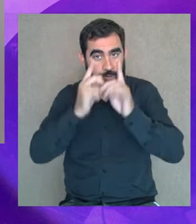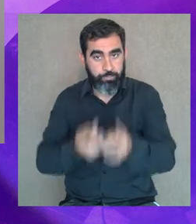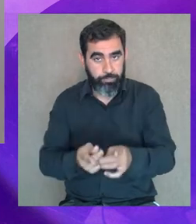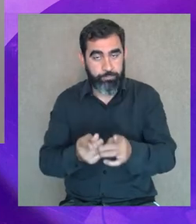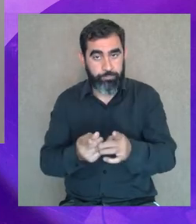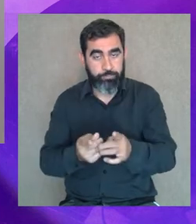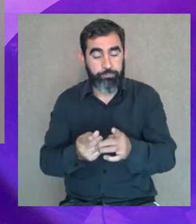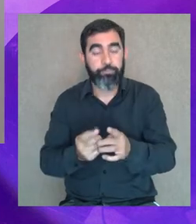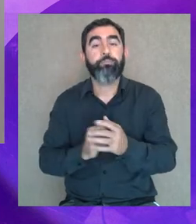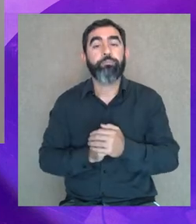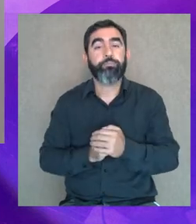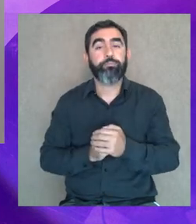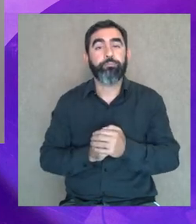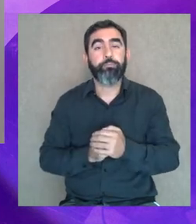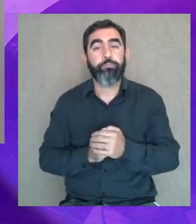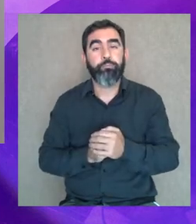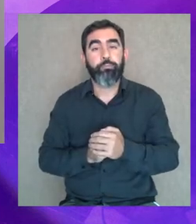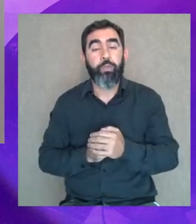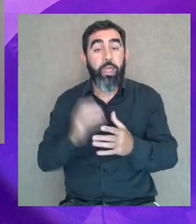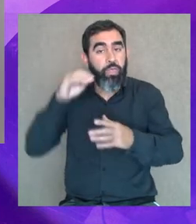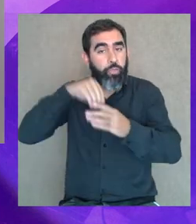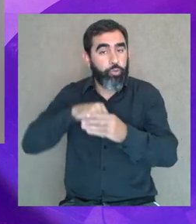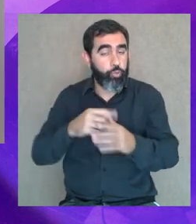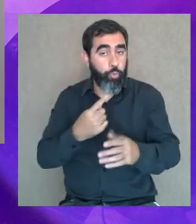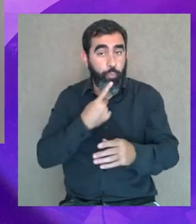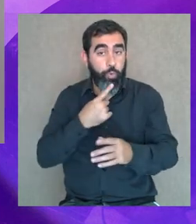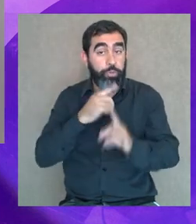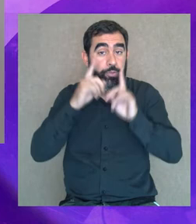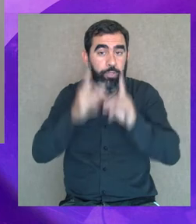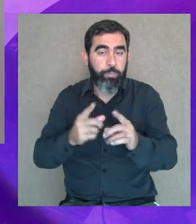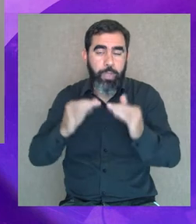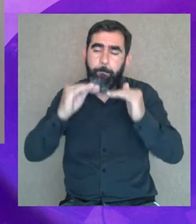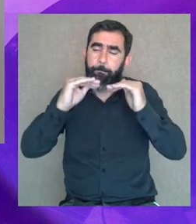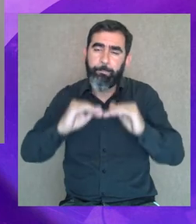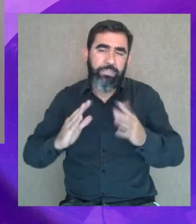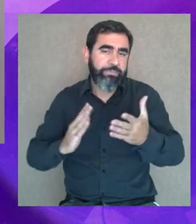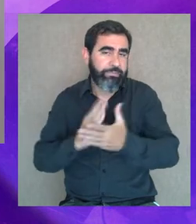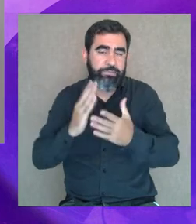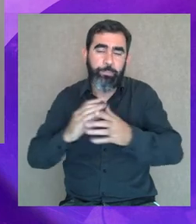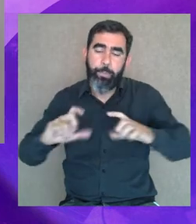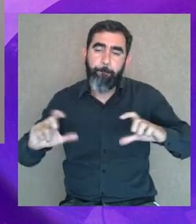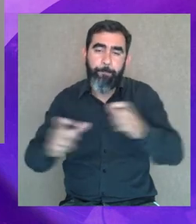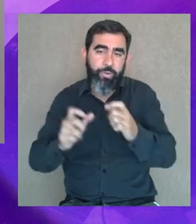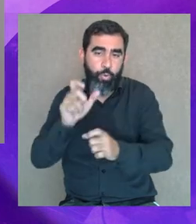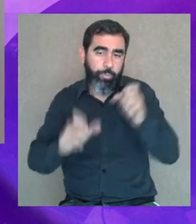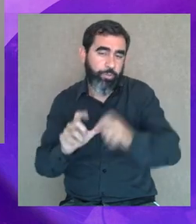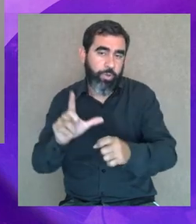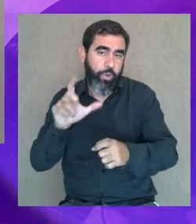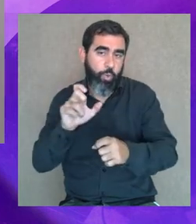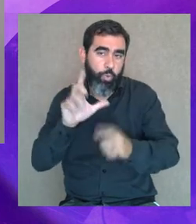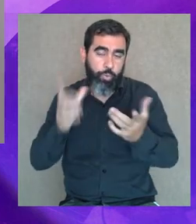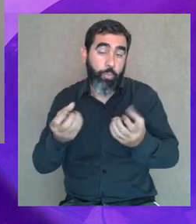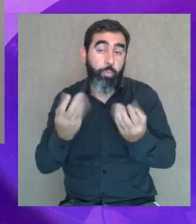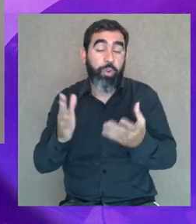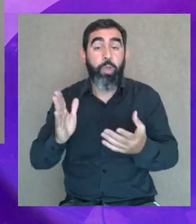dentro de abunde la política y dentro de ser una menor cantidad de personas no amor que